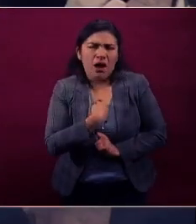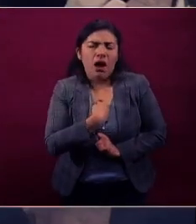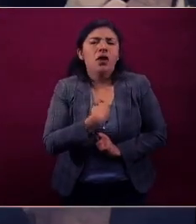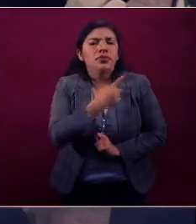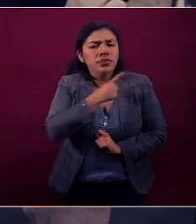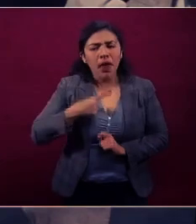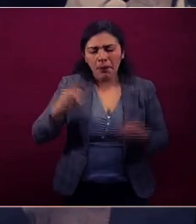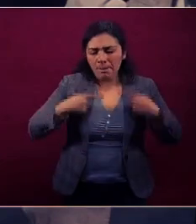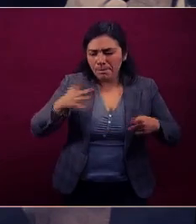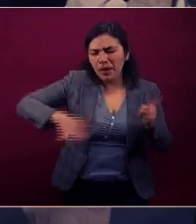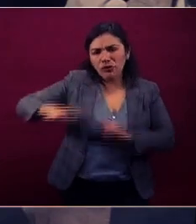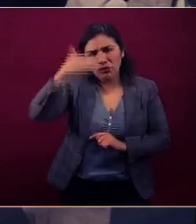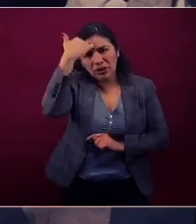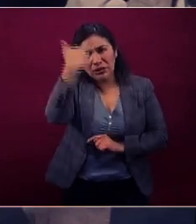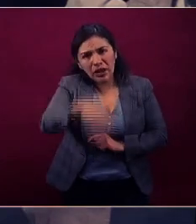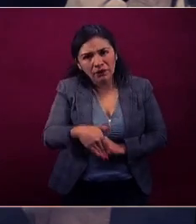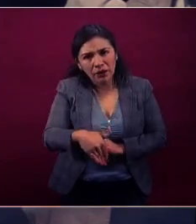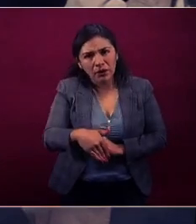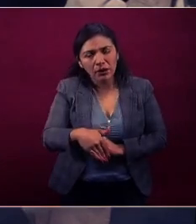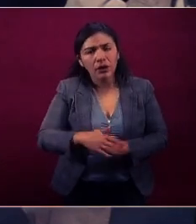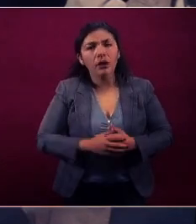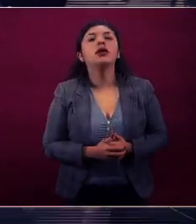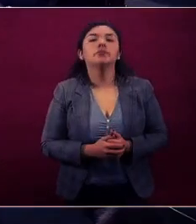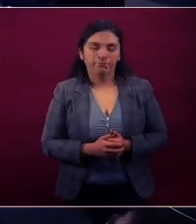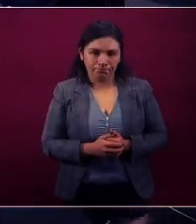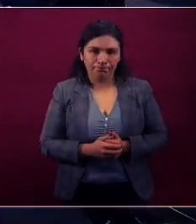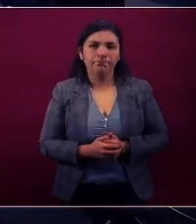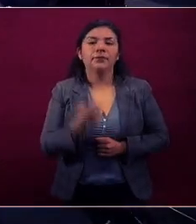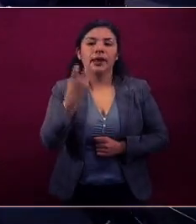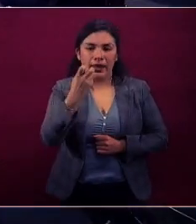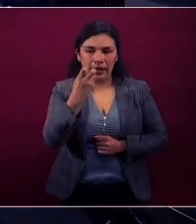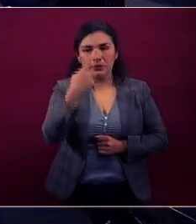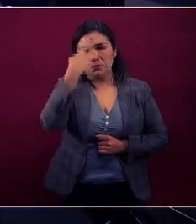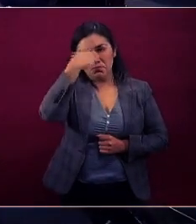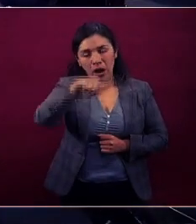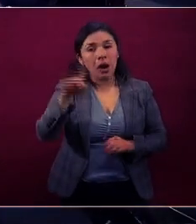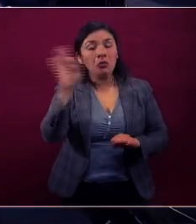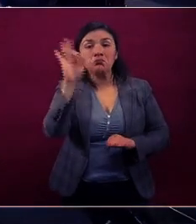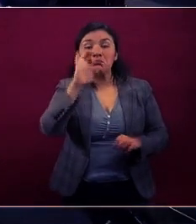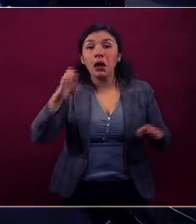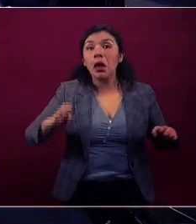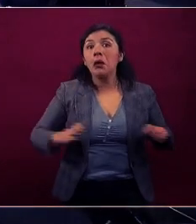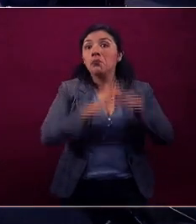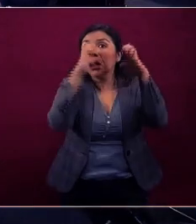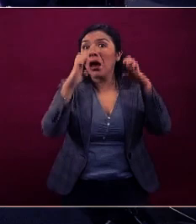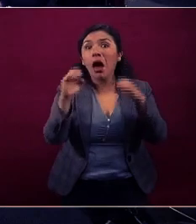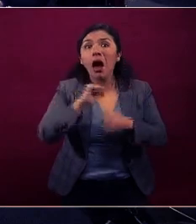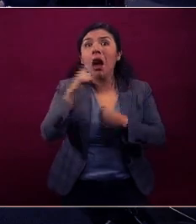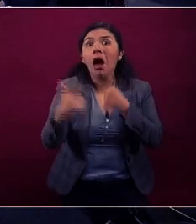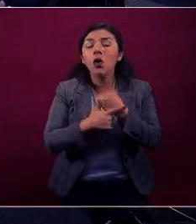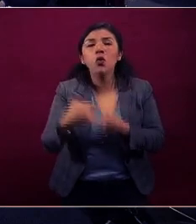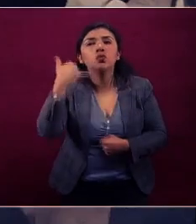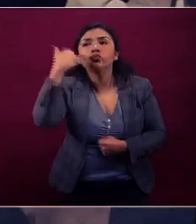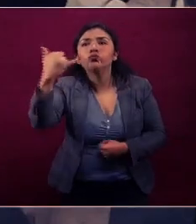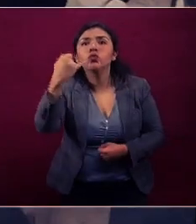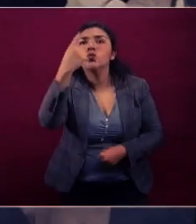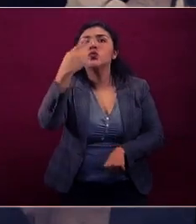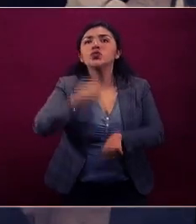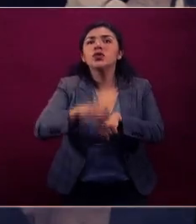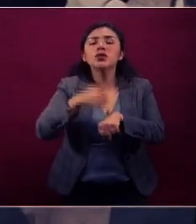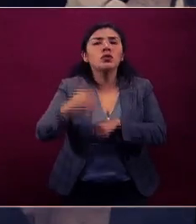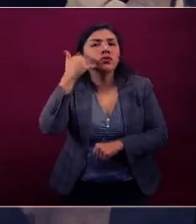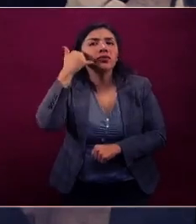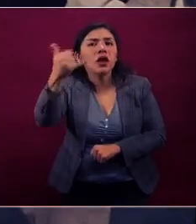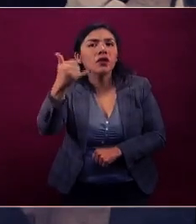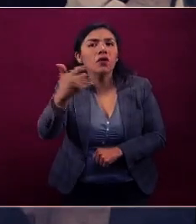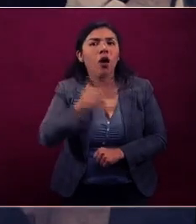entere la gente, bueno, porque en la emergencia… Para que lo des a conocer. En una emergencia, o sea, un número nacional, supongo que